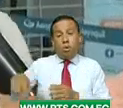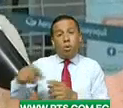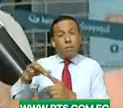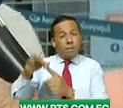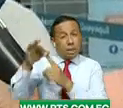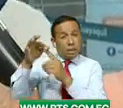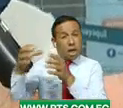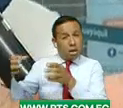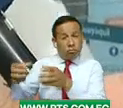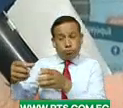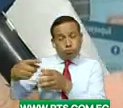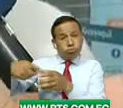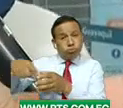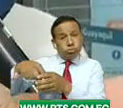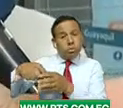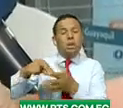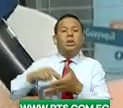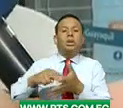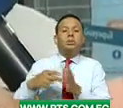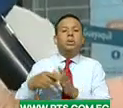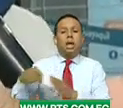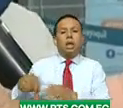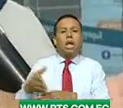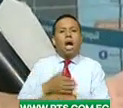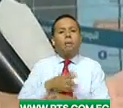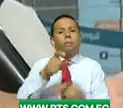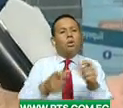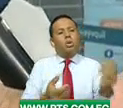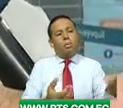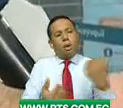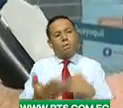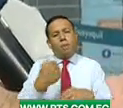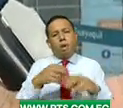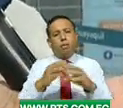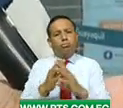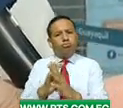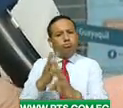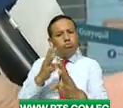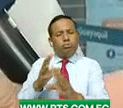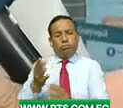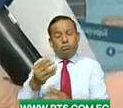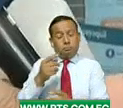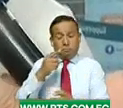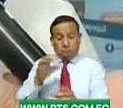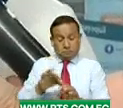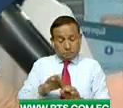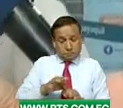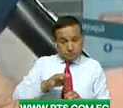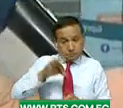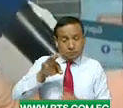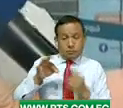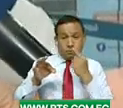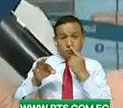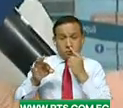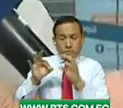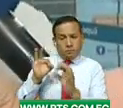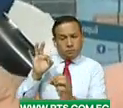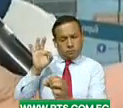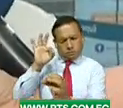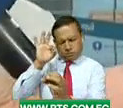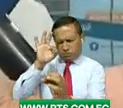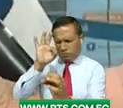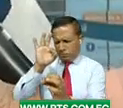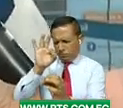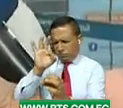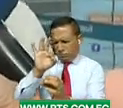internacionales es el área designada para estos hisopados, con el fin de que efectivamente no se nos pase ningún